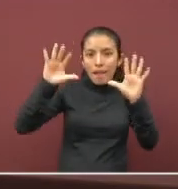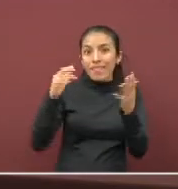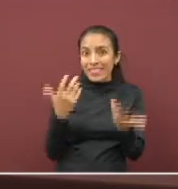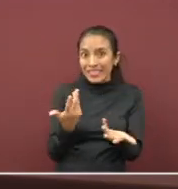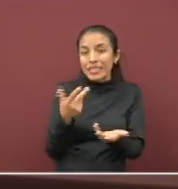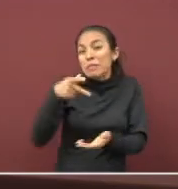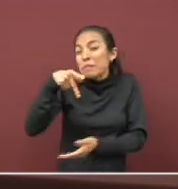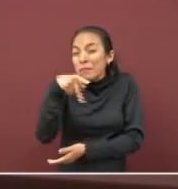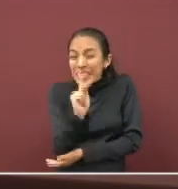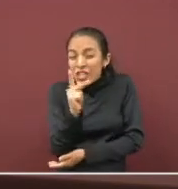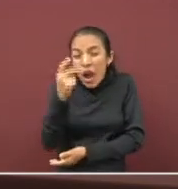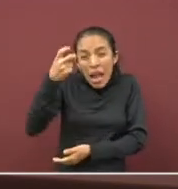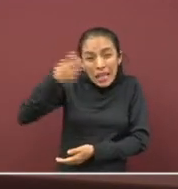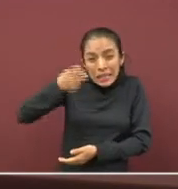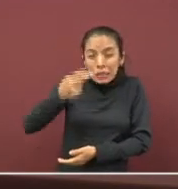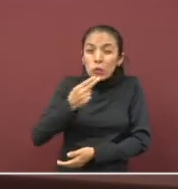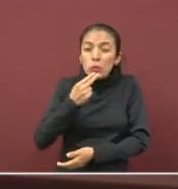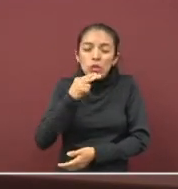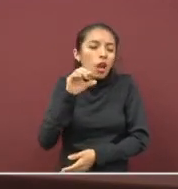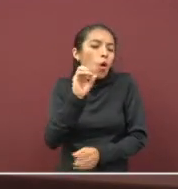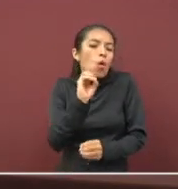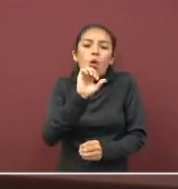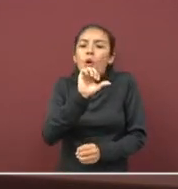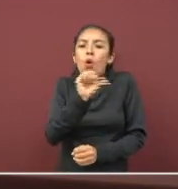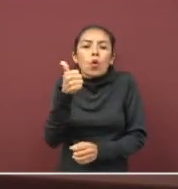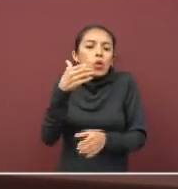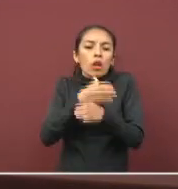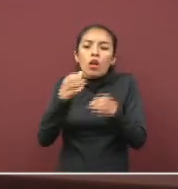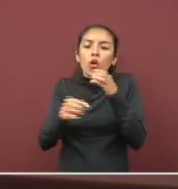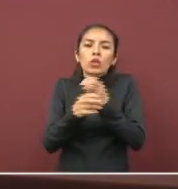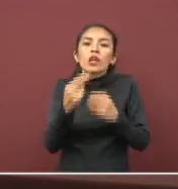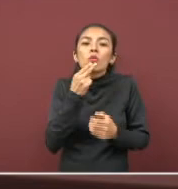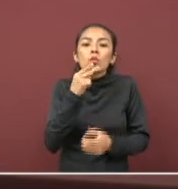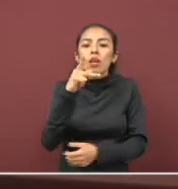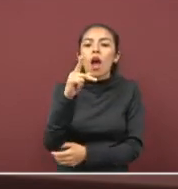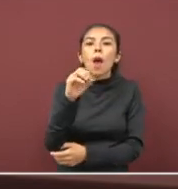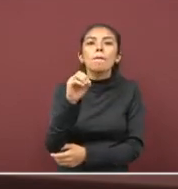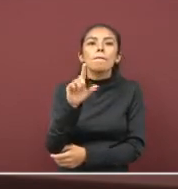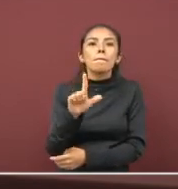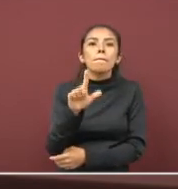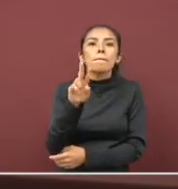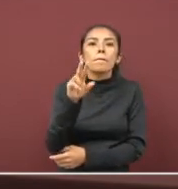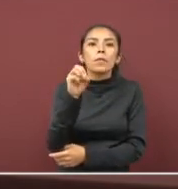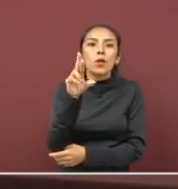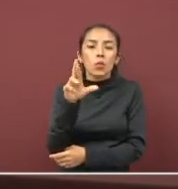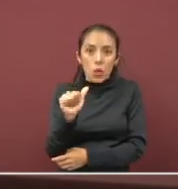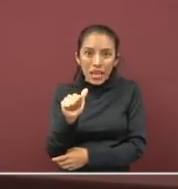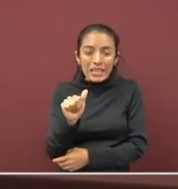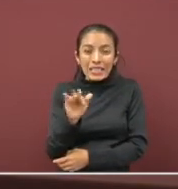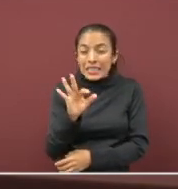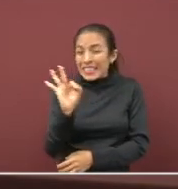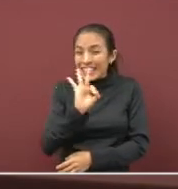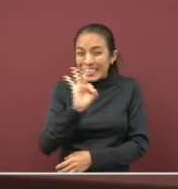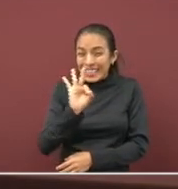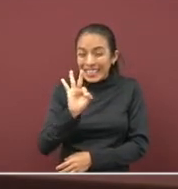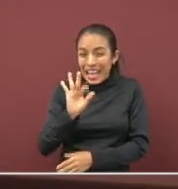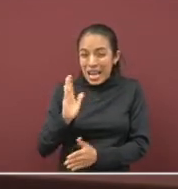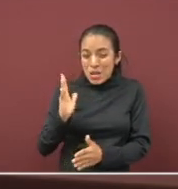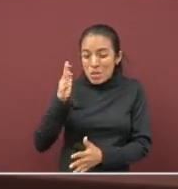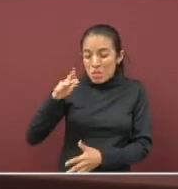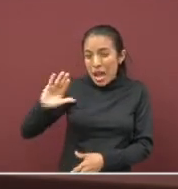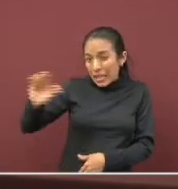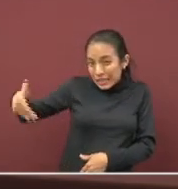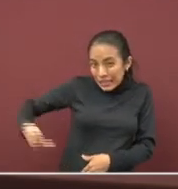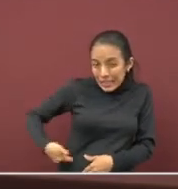este o cualquier otro producto fabricado a base de pólvora puede provocar accidentes y quemaduras por eso